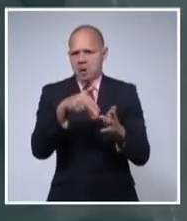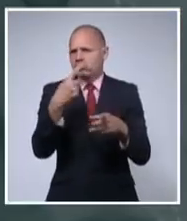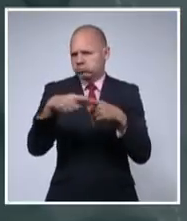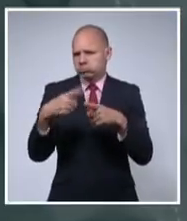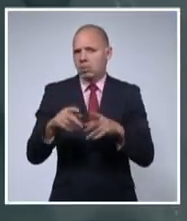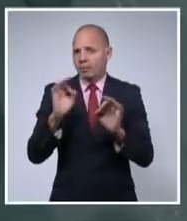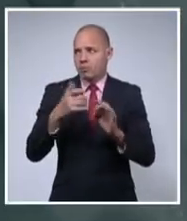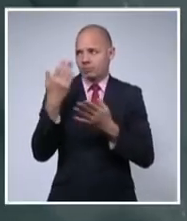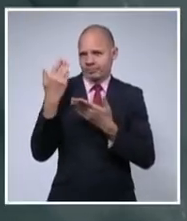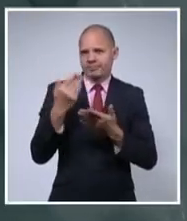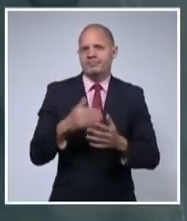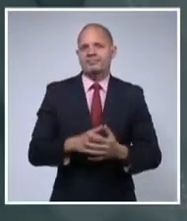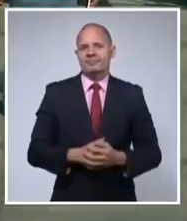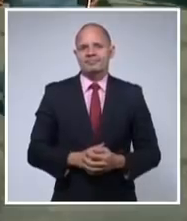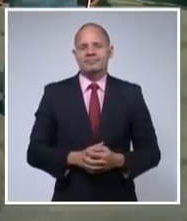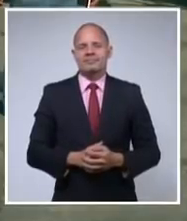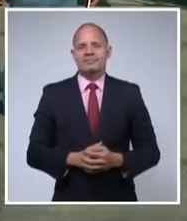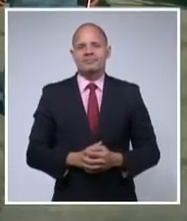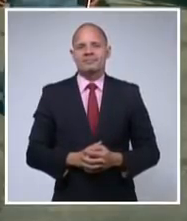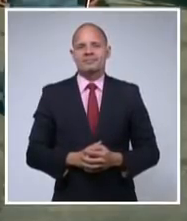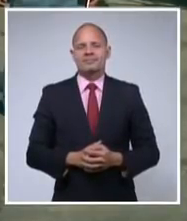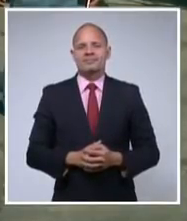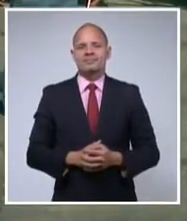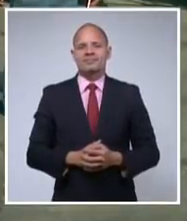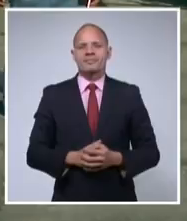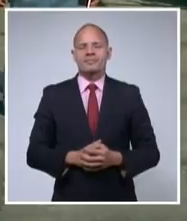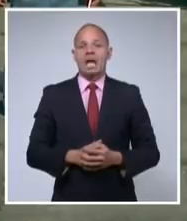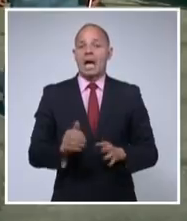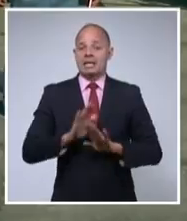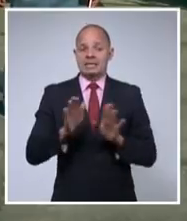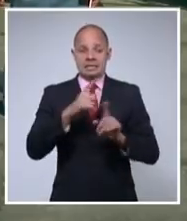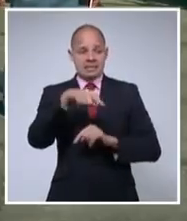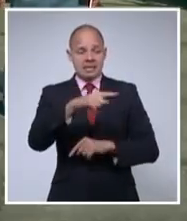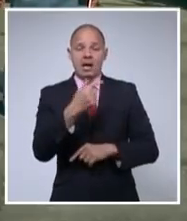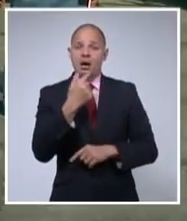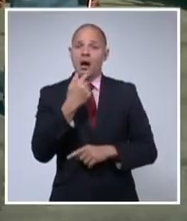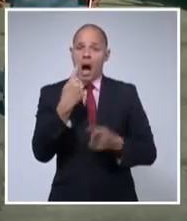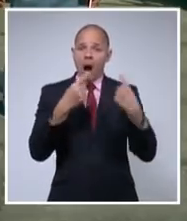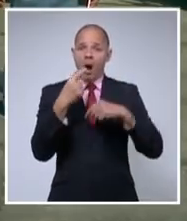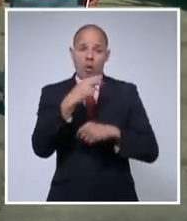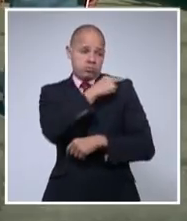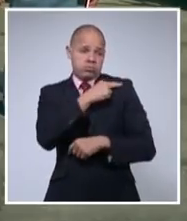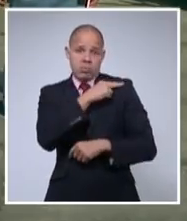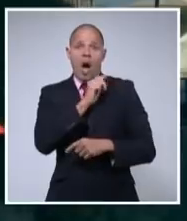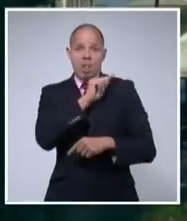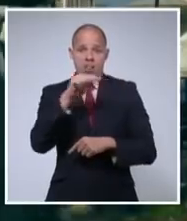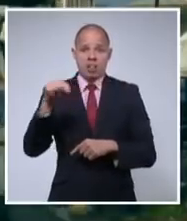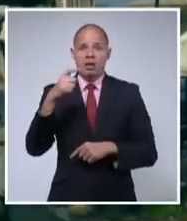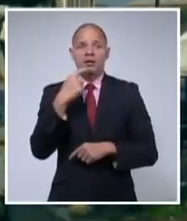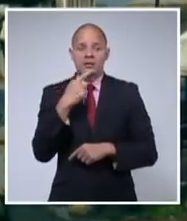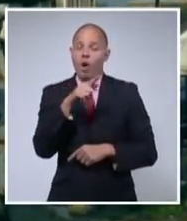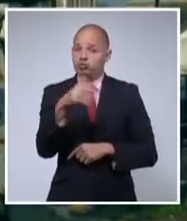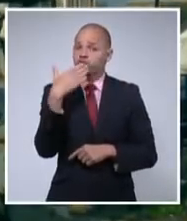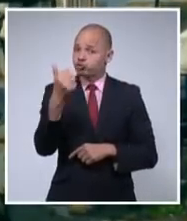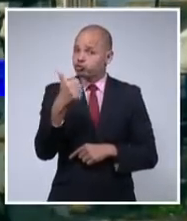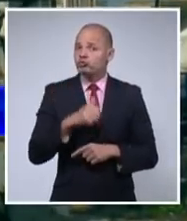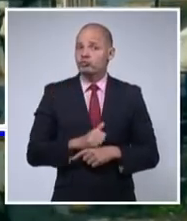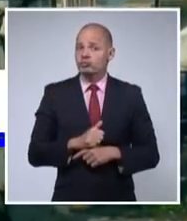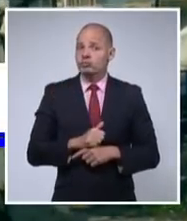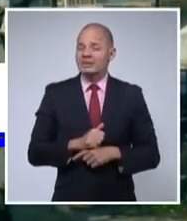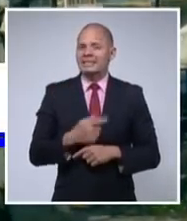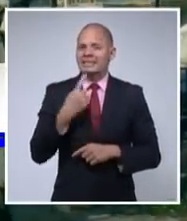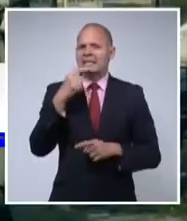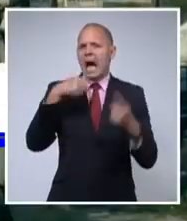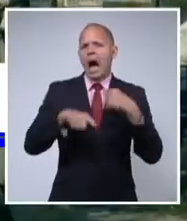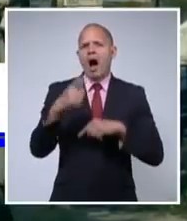fabricante reconocieron las prestaciones y mejoras de los equipos tractivos. La más importante